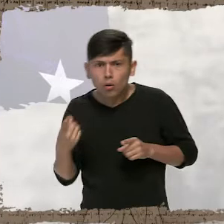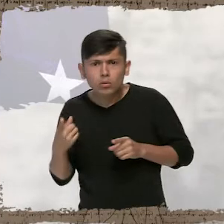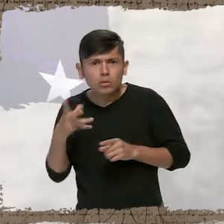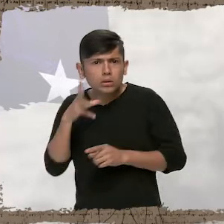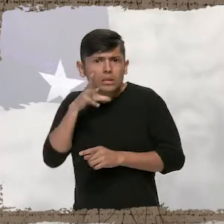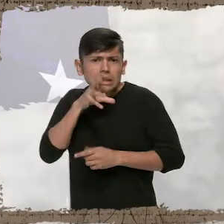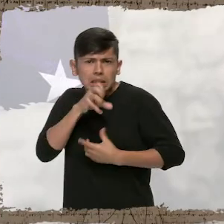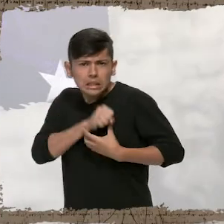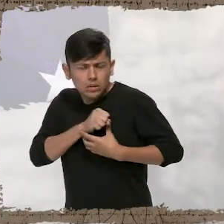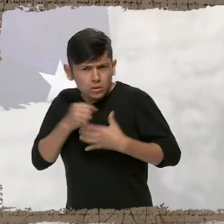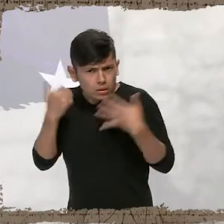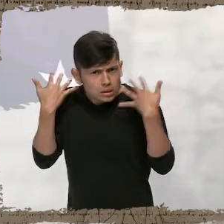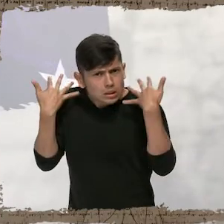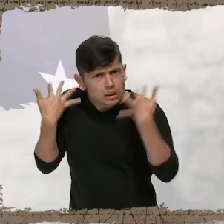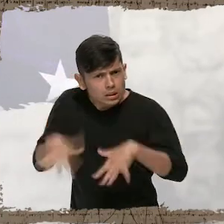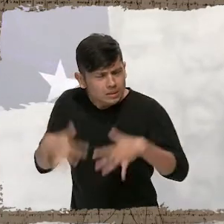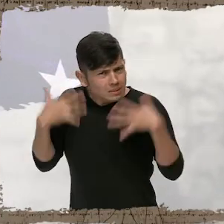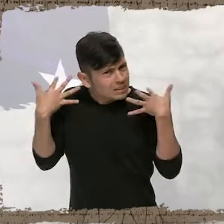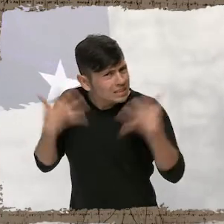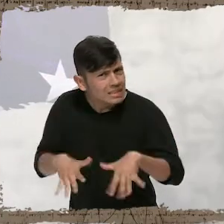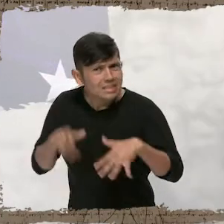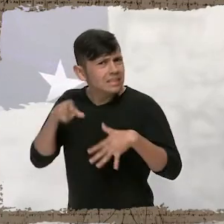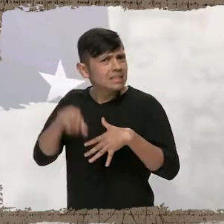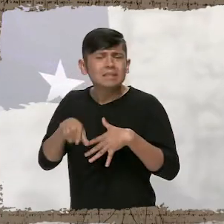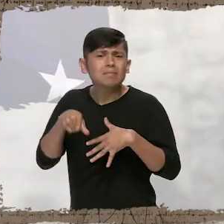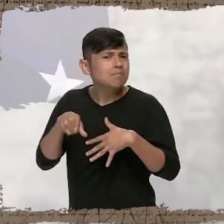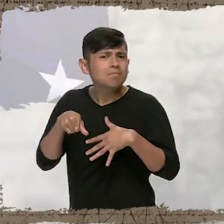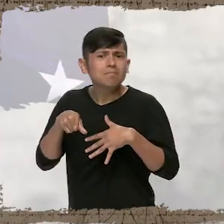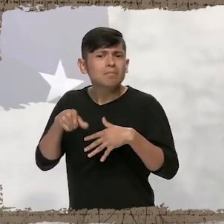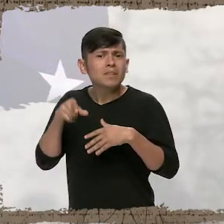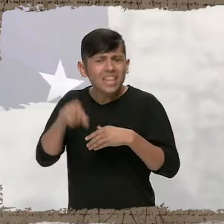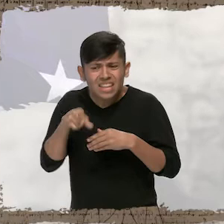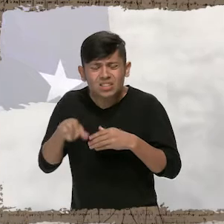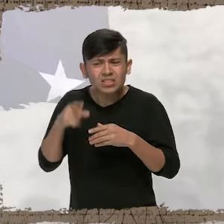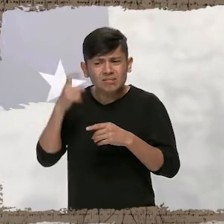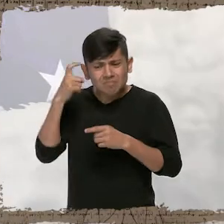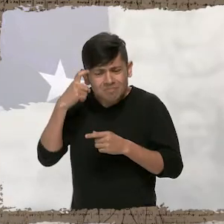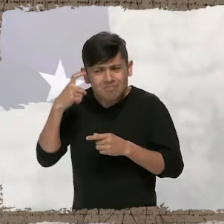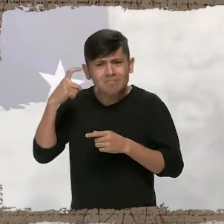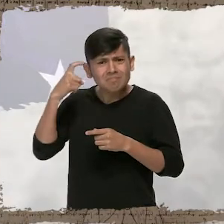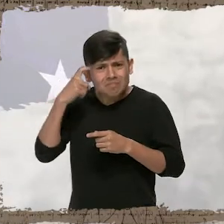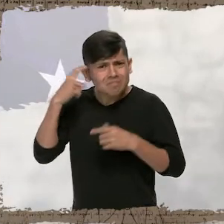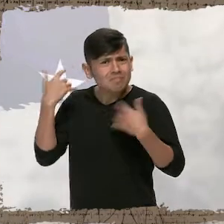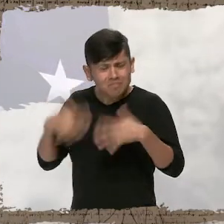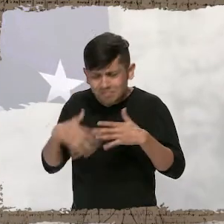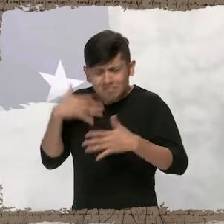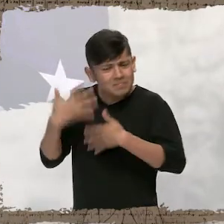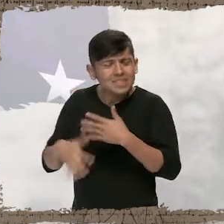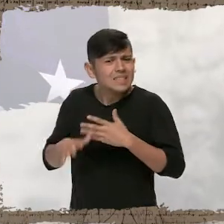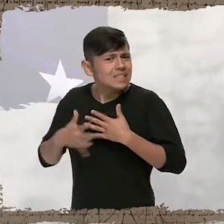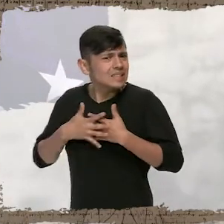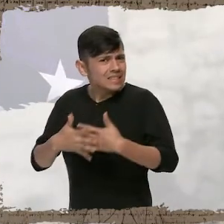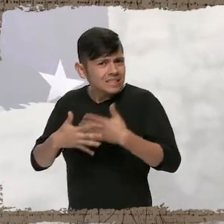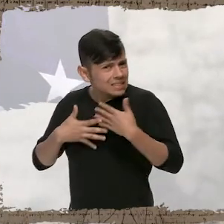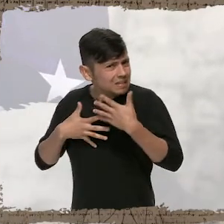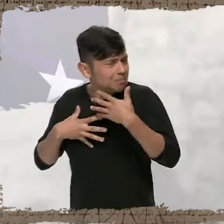secretos tan pesados y no dejan respirar